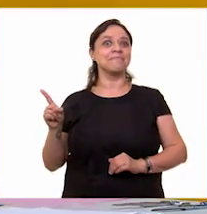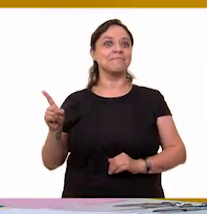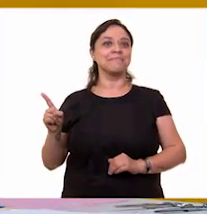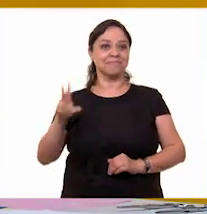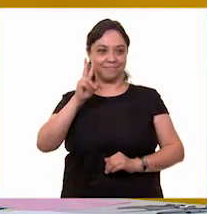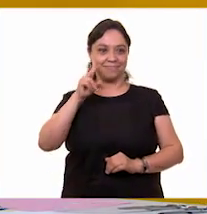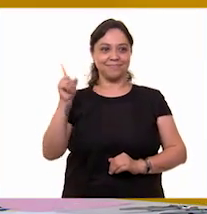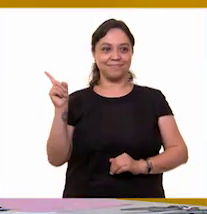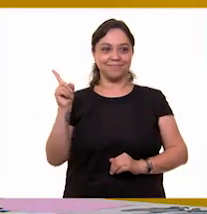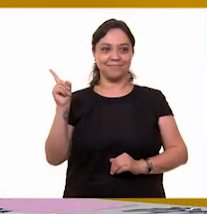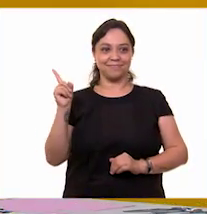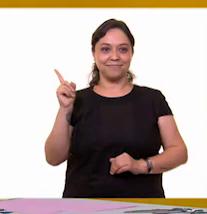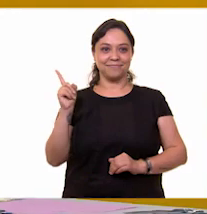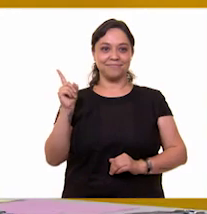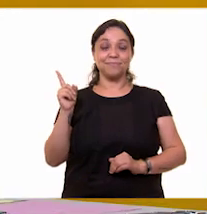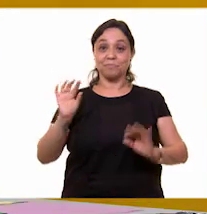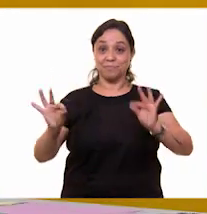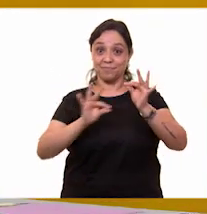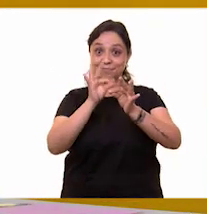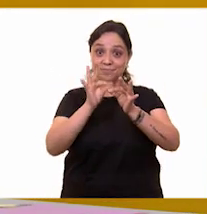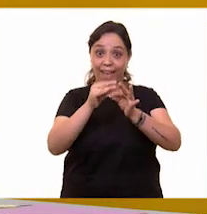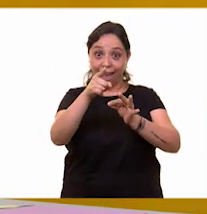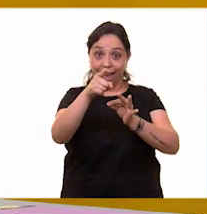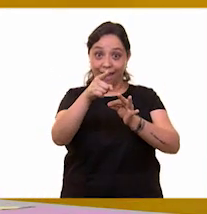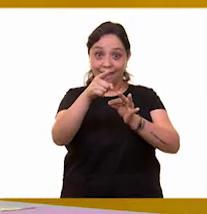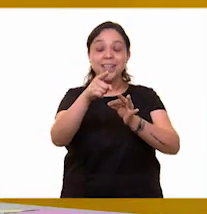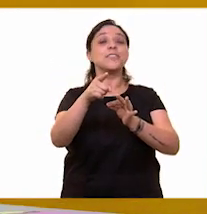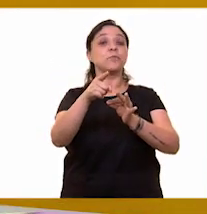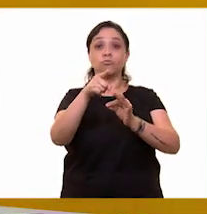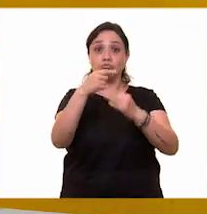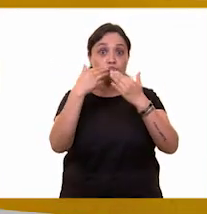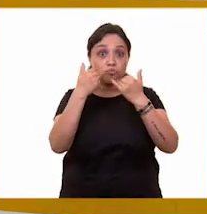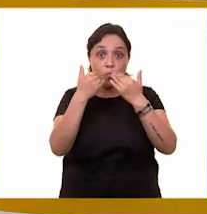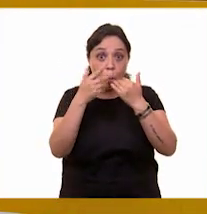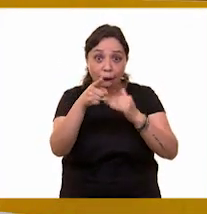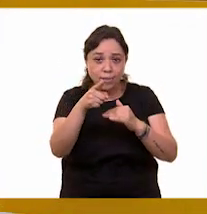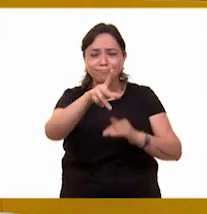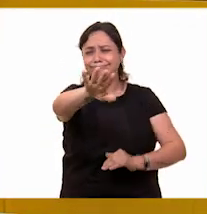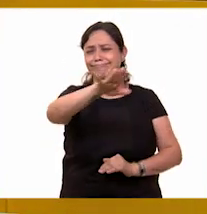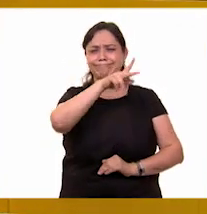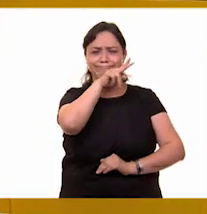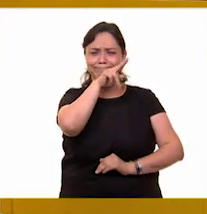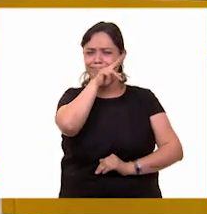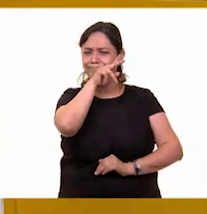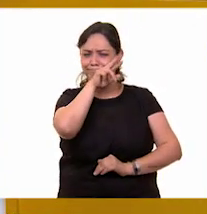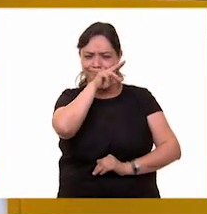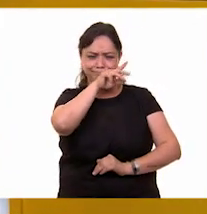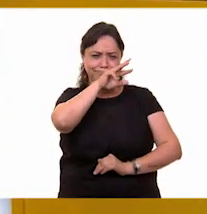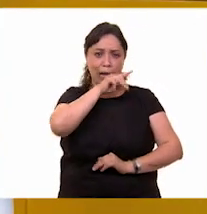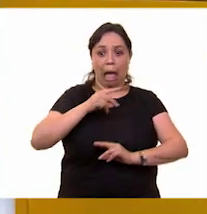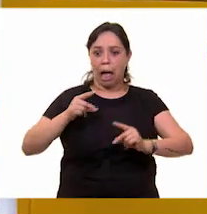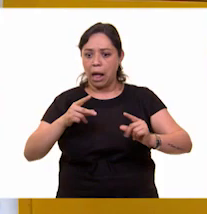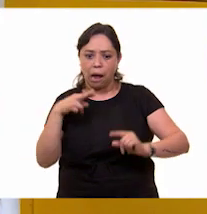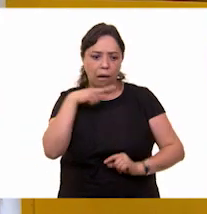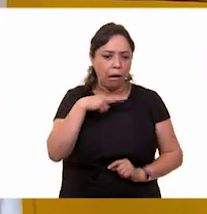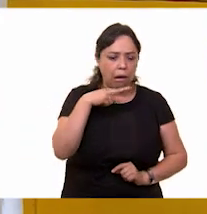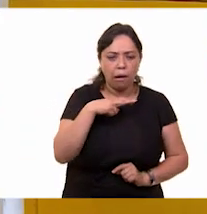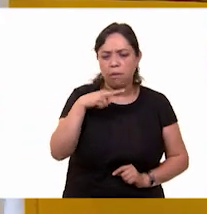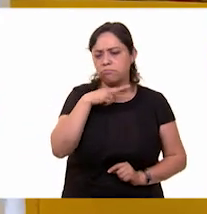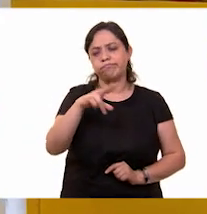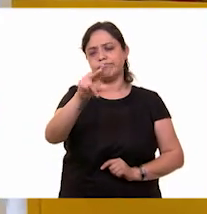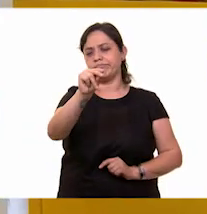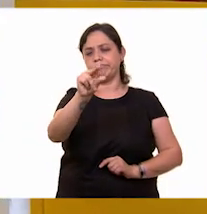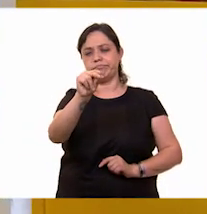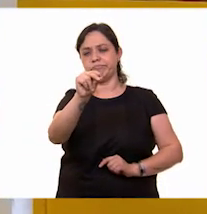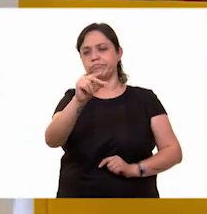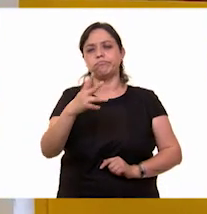parece? ¿Eh? ¿Ustedes ya lo tienen allá en casa? Si no lo tienen, bueno, no se preocupen, ¿eh? No hay que apresurarse, no es